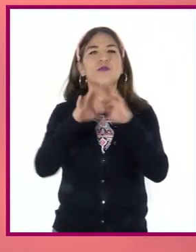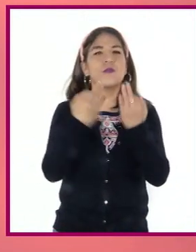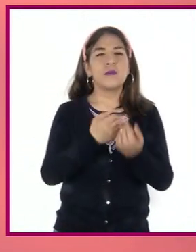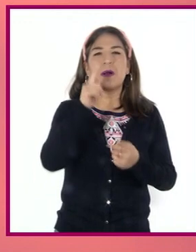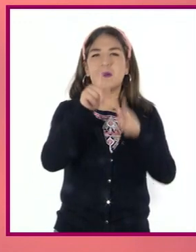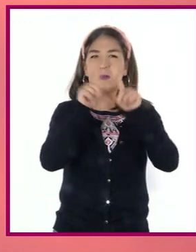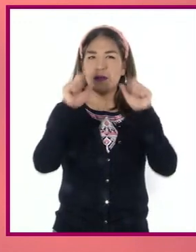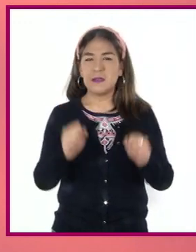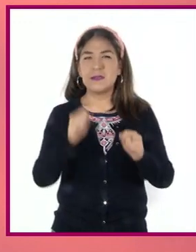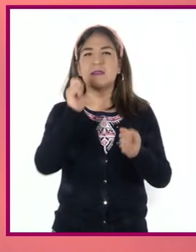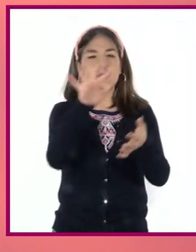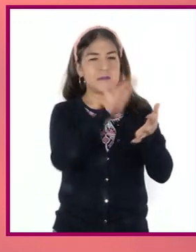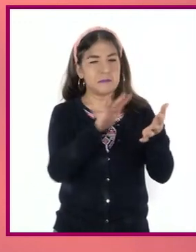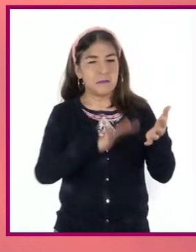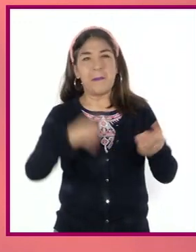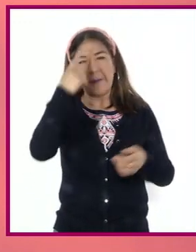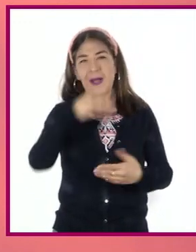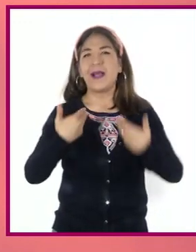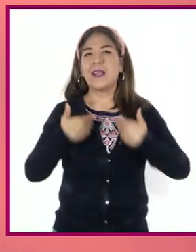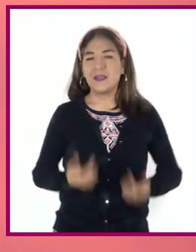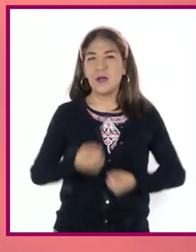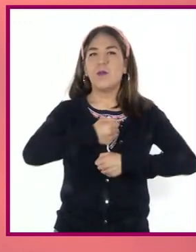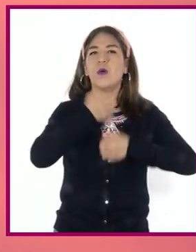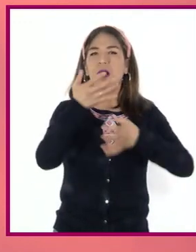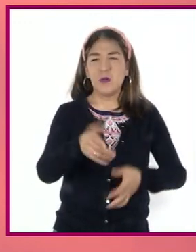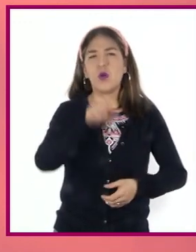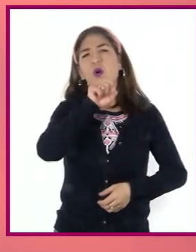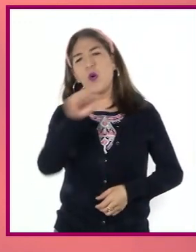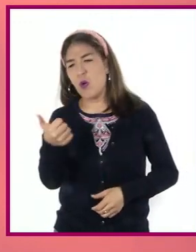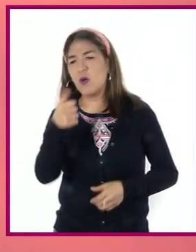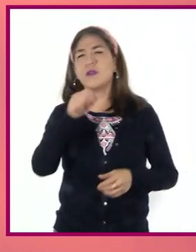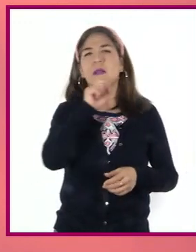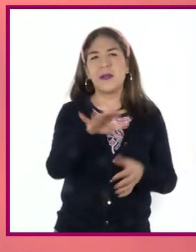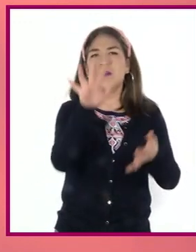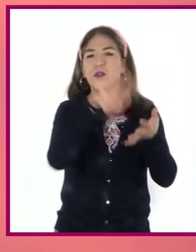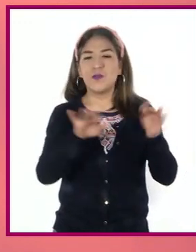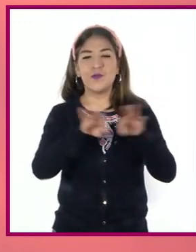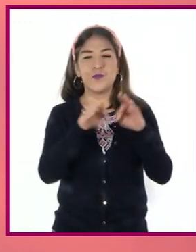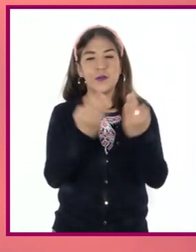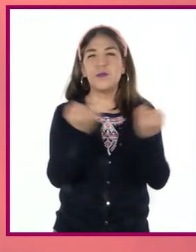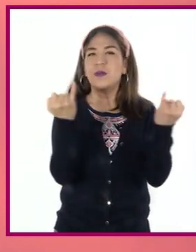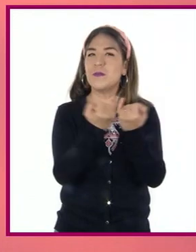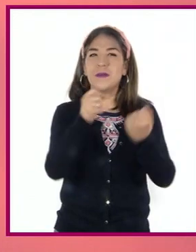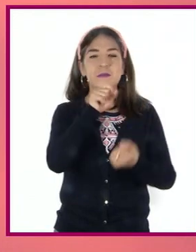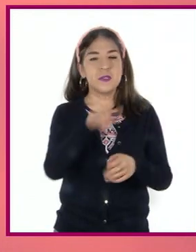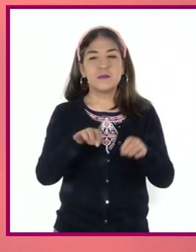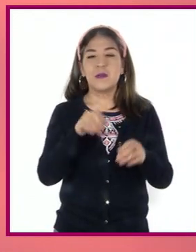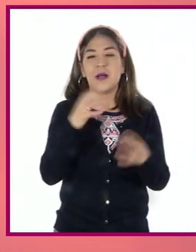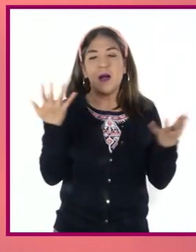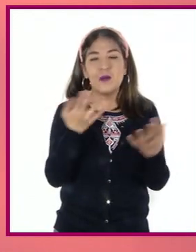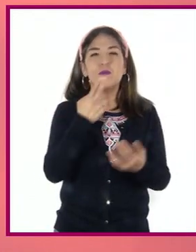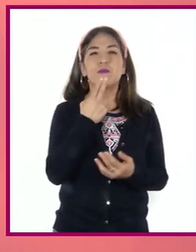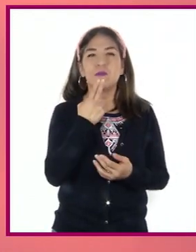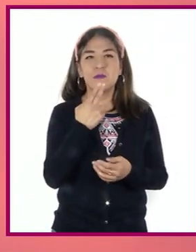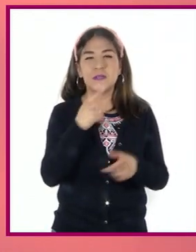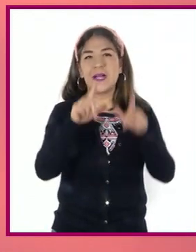ayudará a analizar las formas literarias de la poesía y comprender lo que el autor quiso decir.